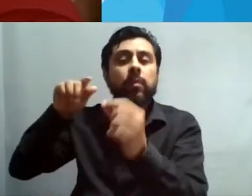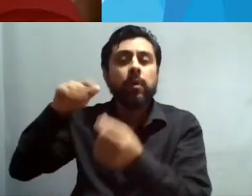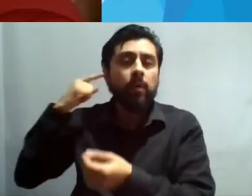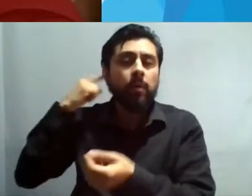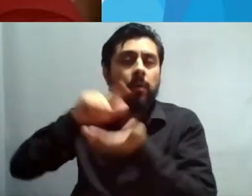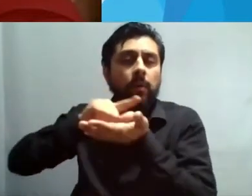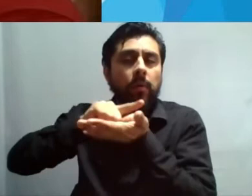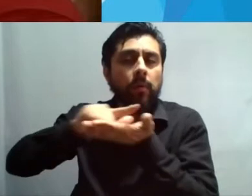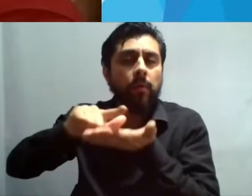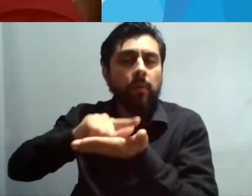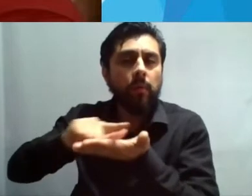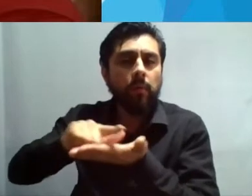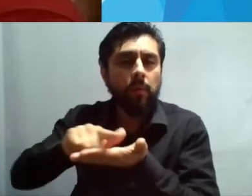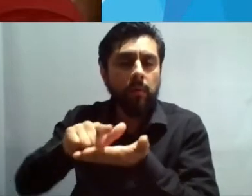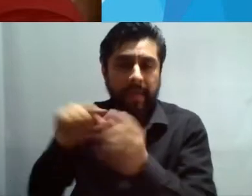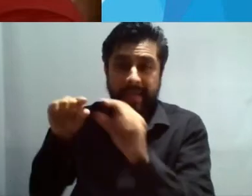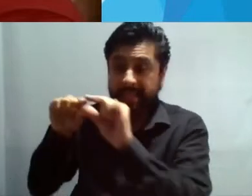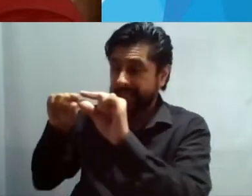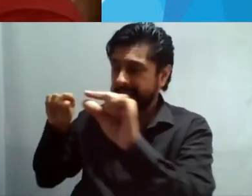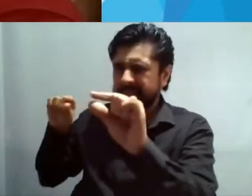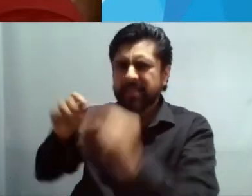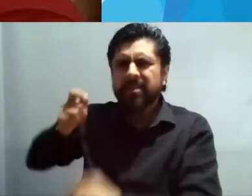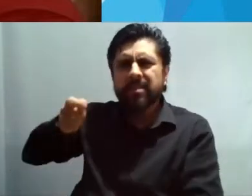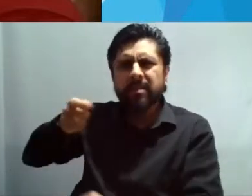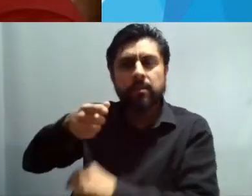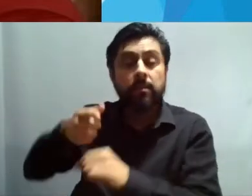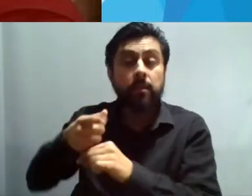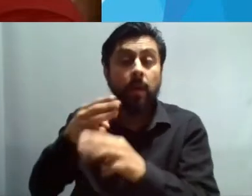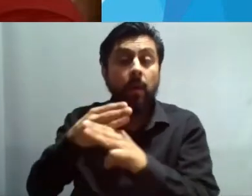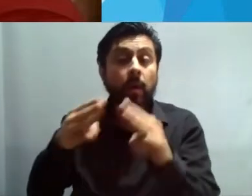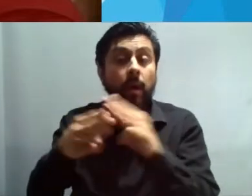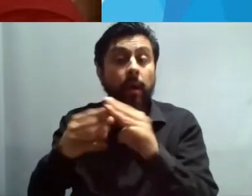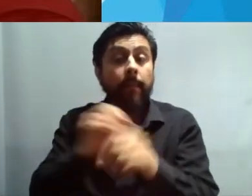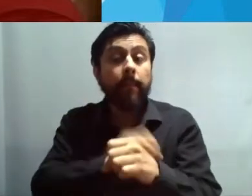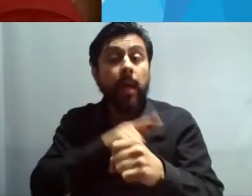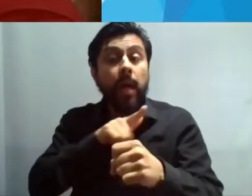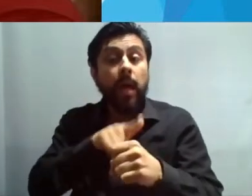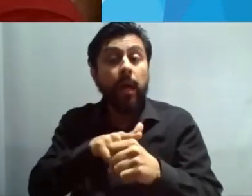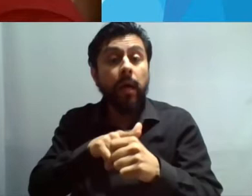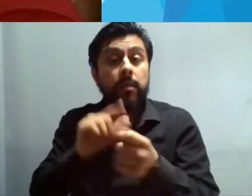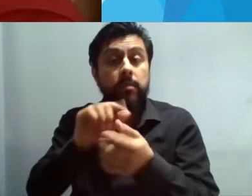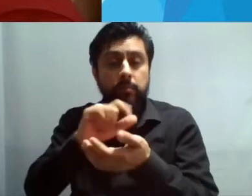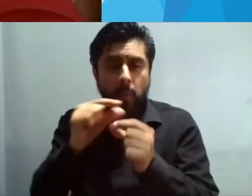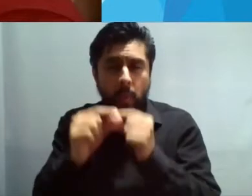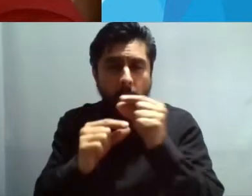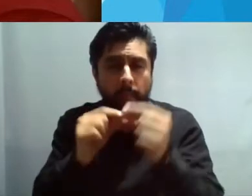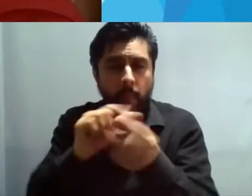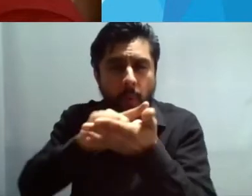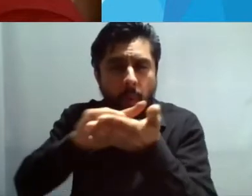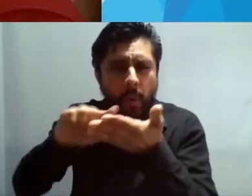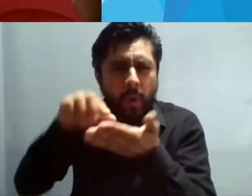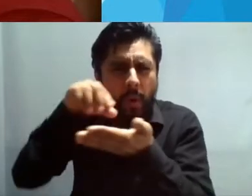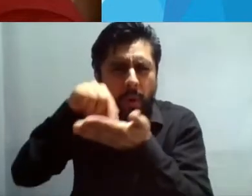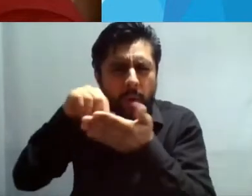que además estoy con un instrumento en mi mano, el cual vamos limpiando poco a poco y extrayendo la cerilla